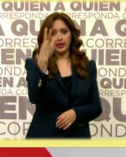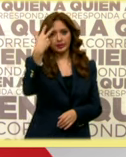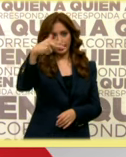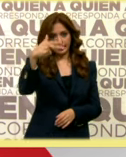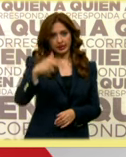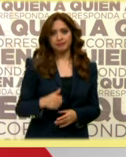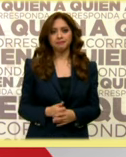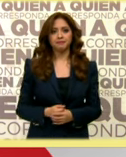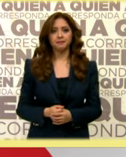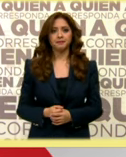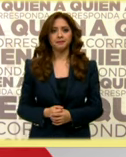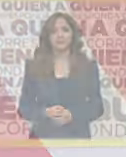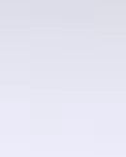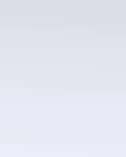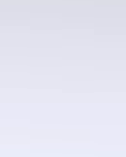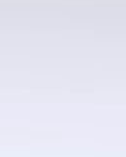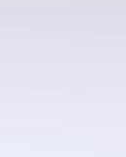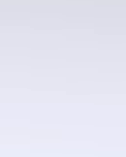5166-2313.